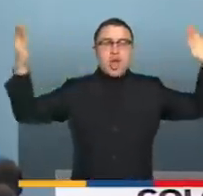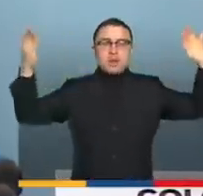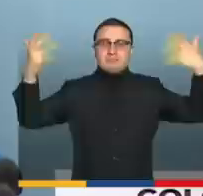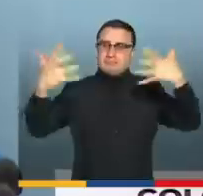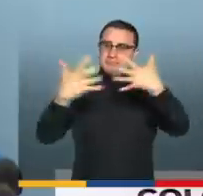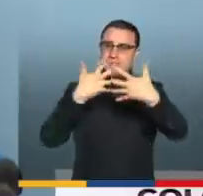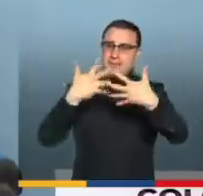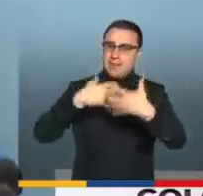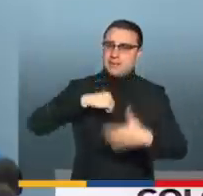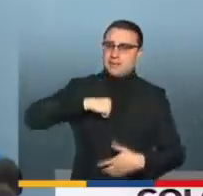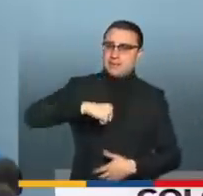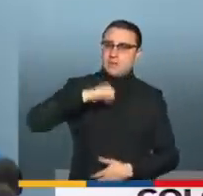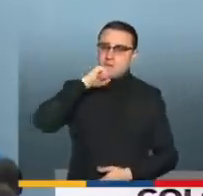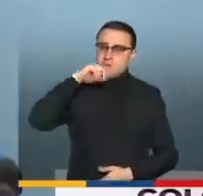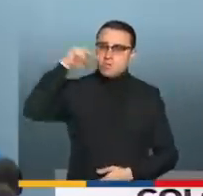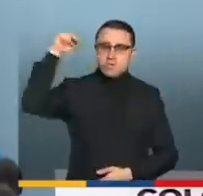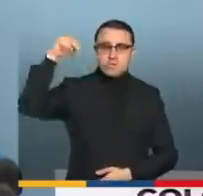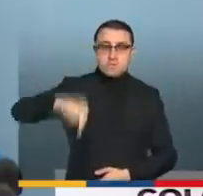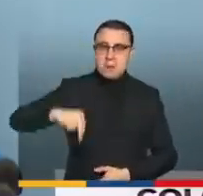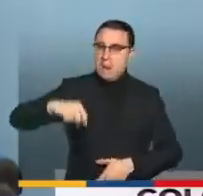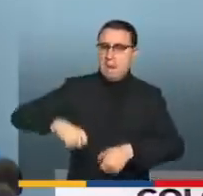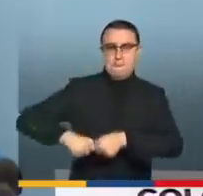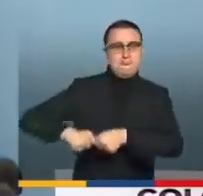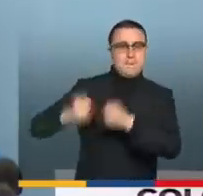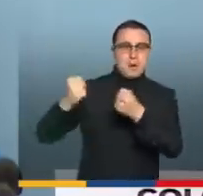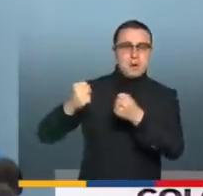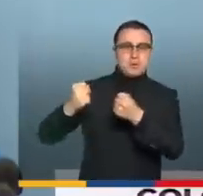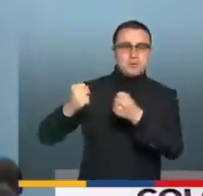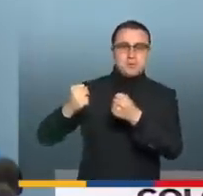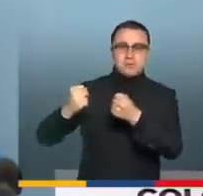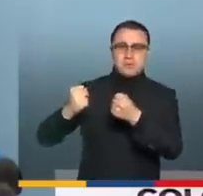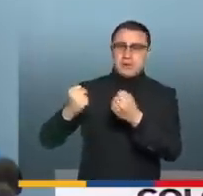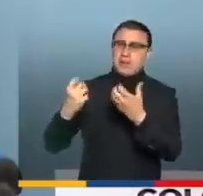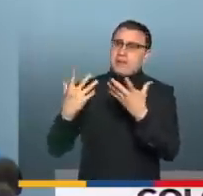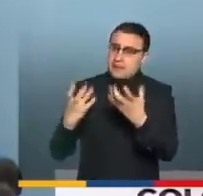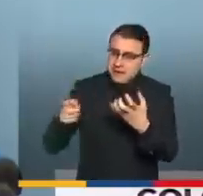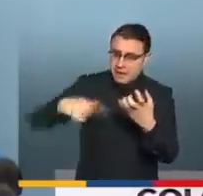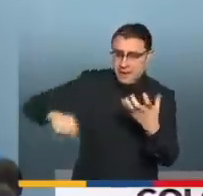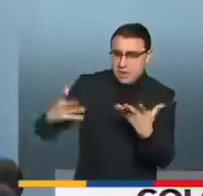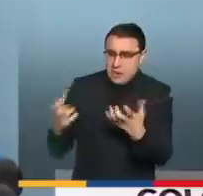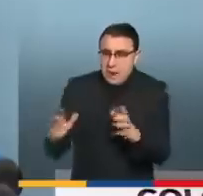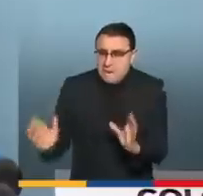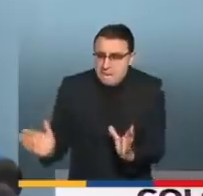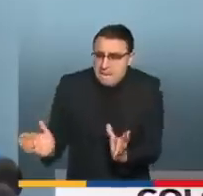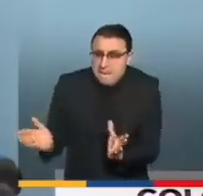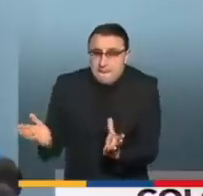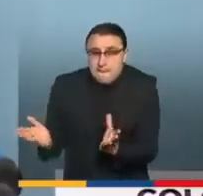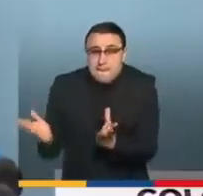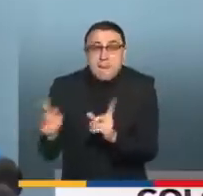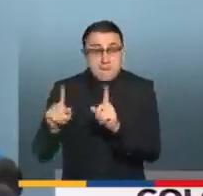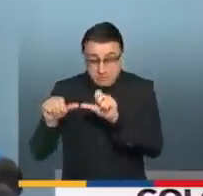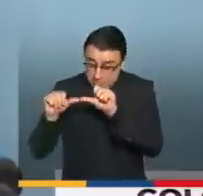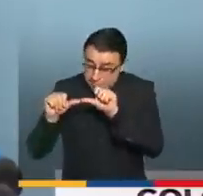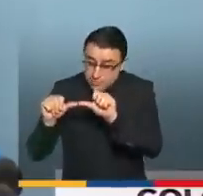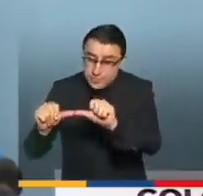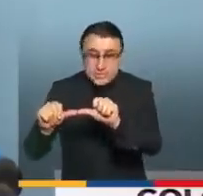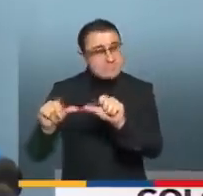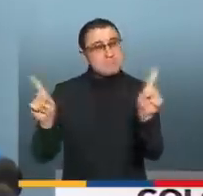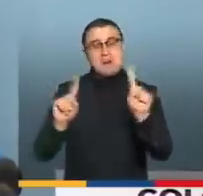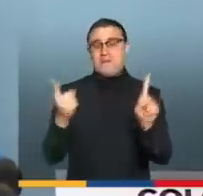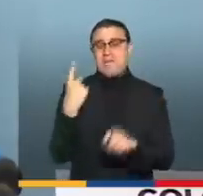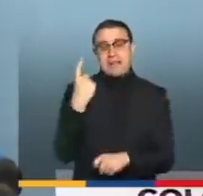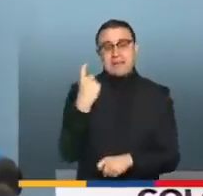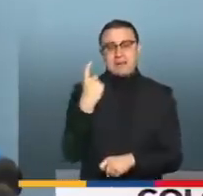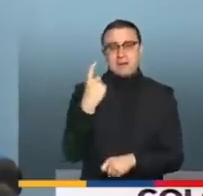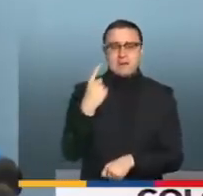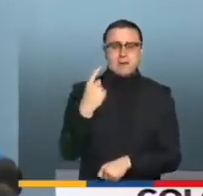sistema interamericano de derechos humanos que trata de recomponerse pero que aún no se sostiene.